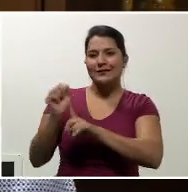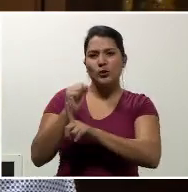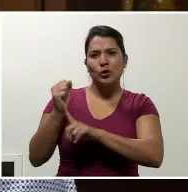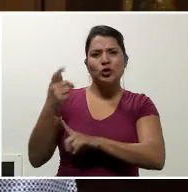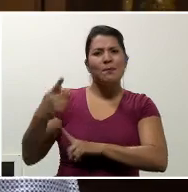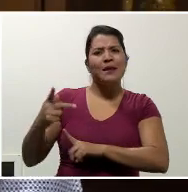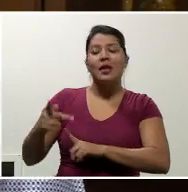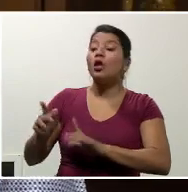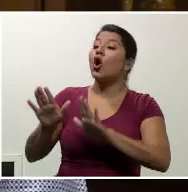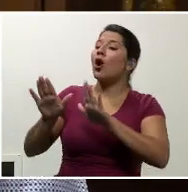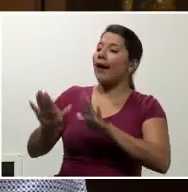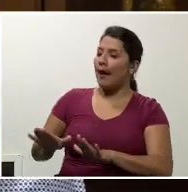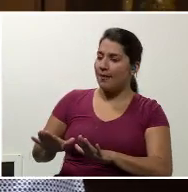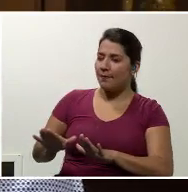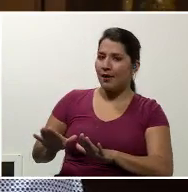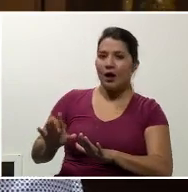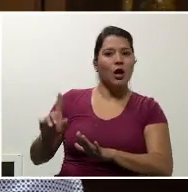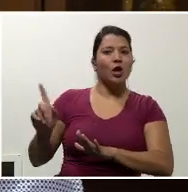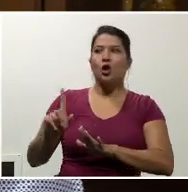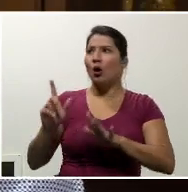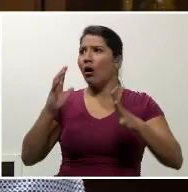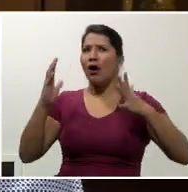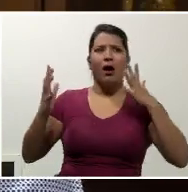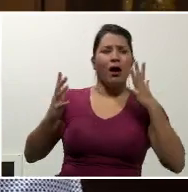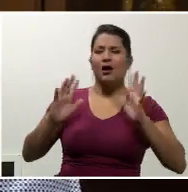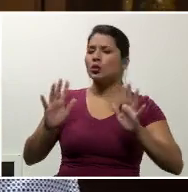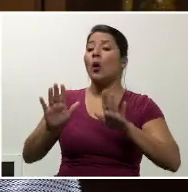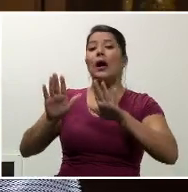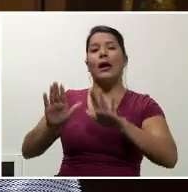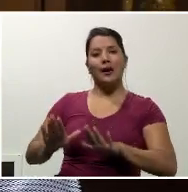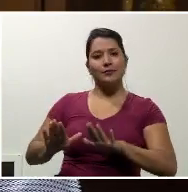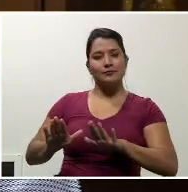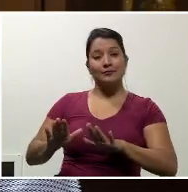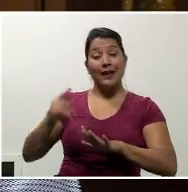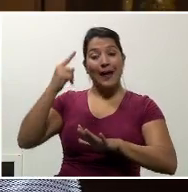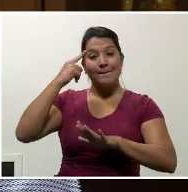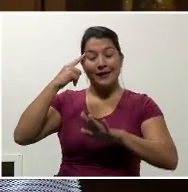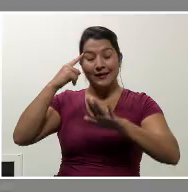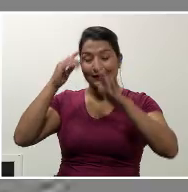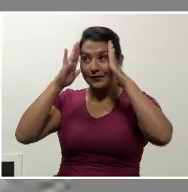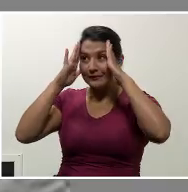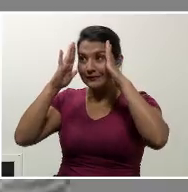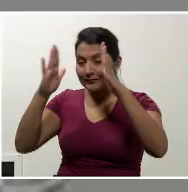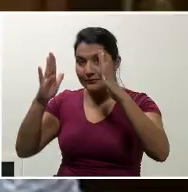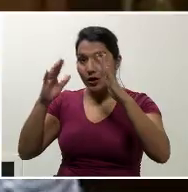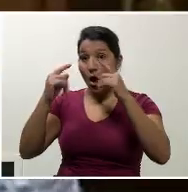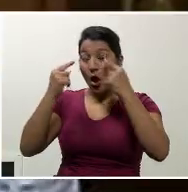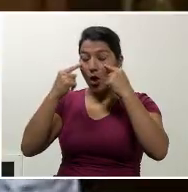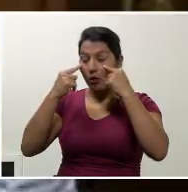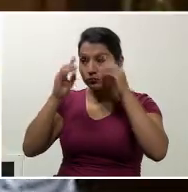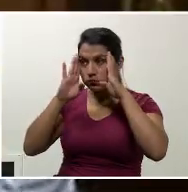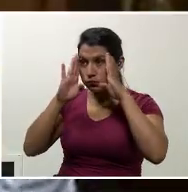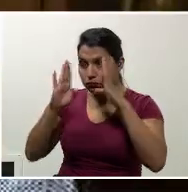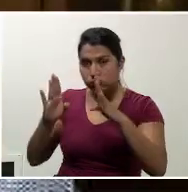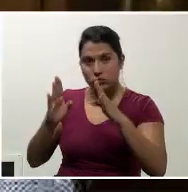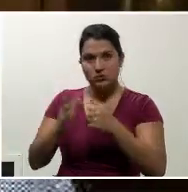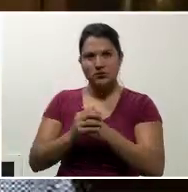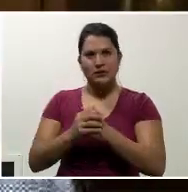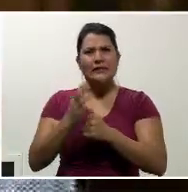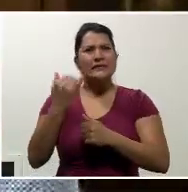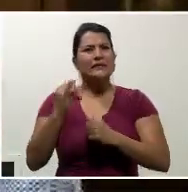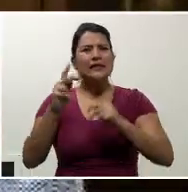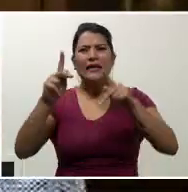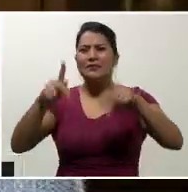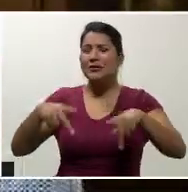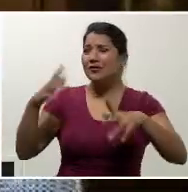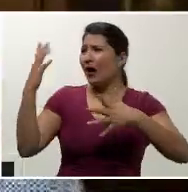paz, mantenga su mente bien activa y sus ojos muy abiertos. Las personas que tienden a hacer cuadros histéricos